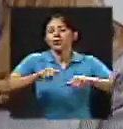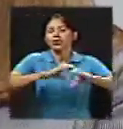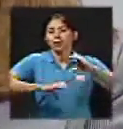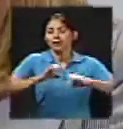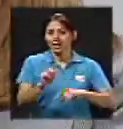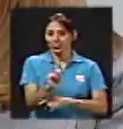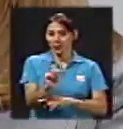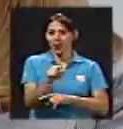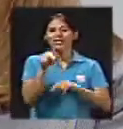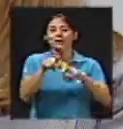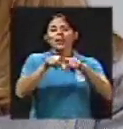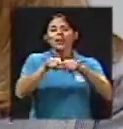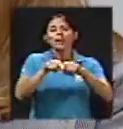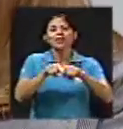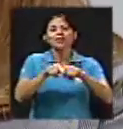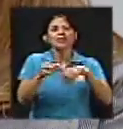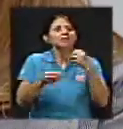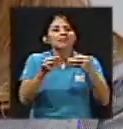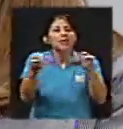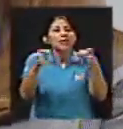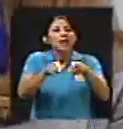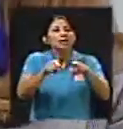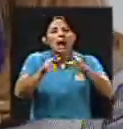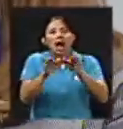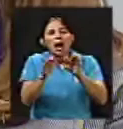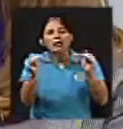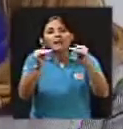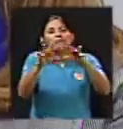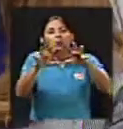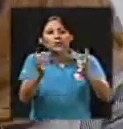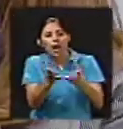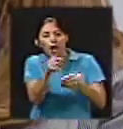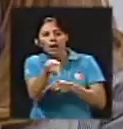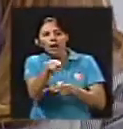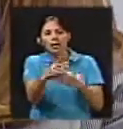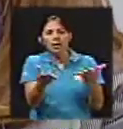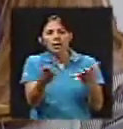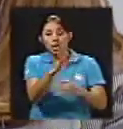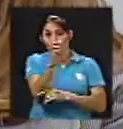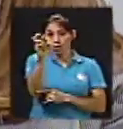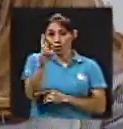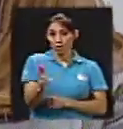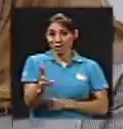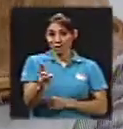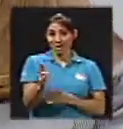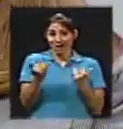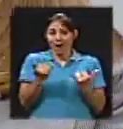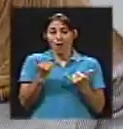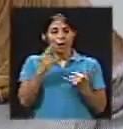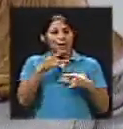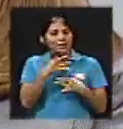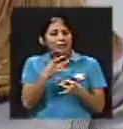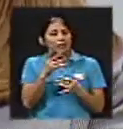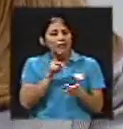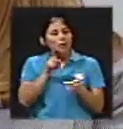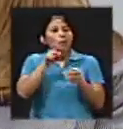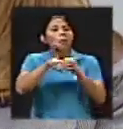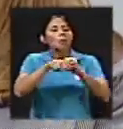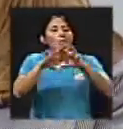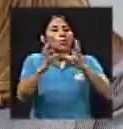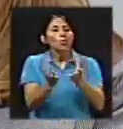es la dinámica y la evolución que toma el mundo. Y Costa Rica, como digo, con esa vocación de integración global, no puede quedarse al